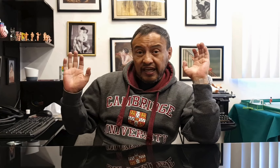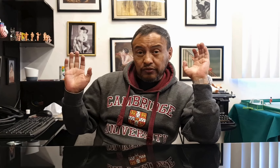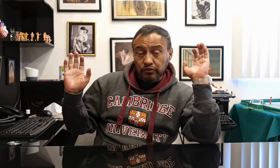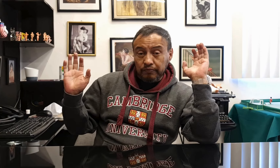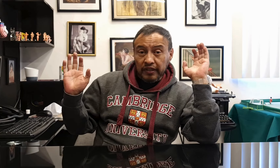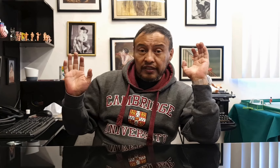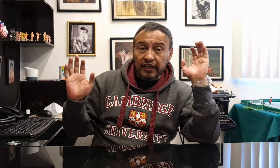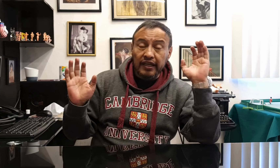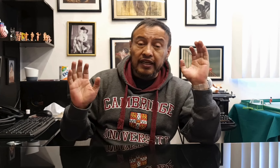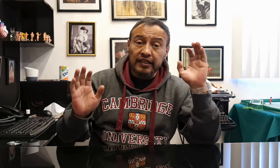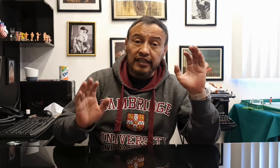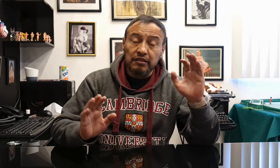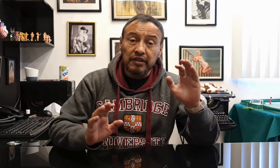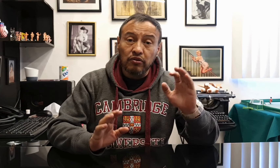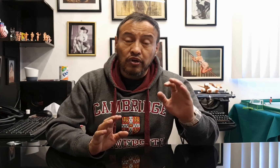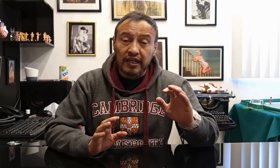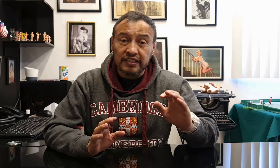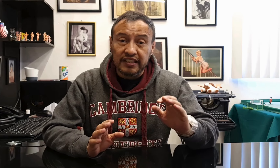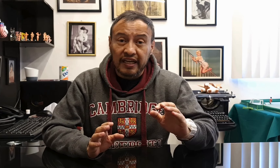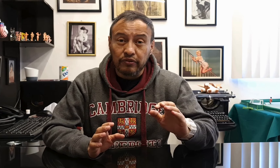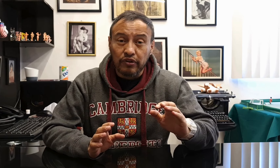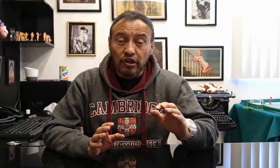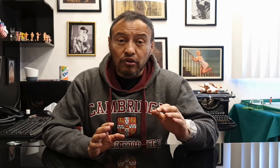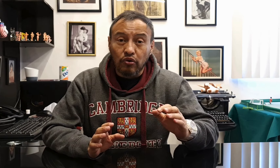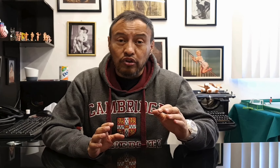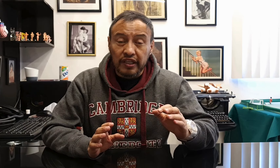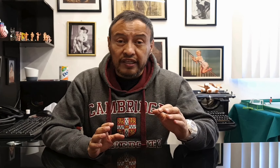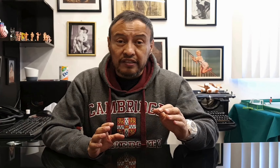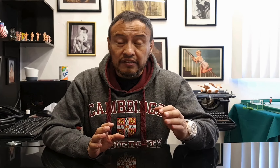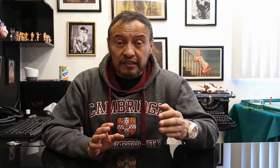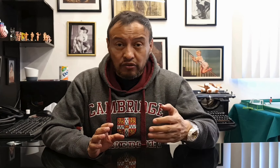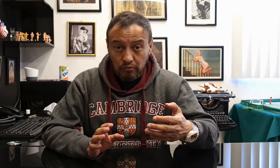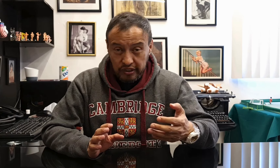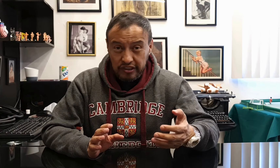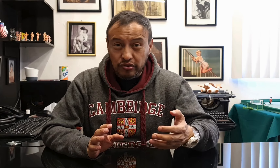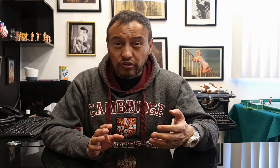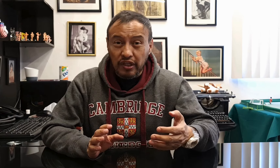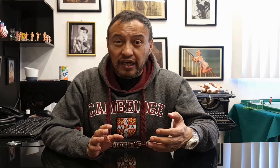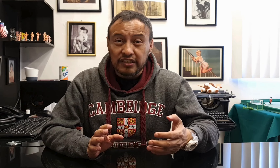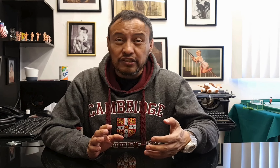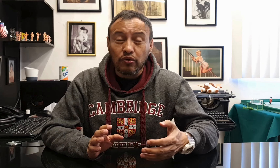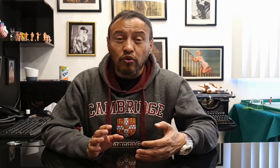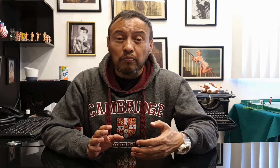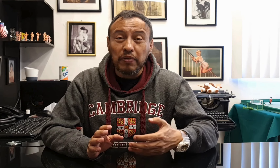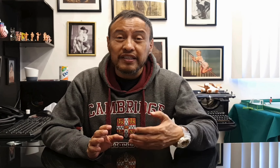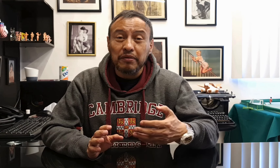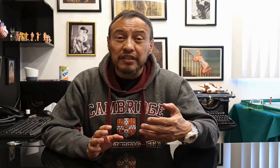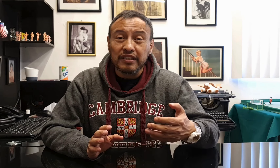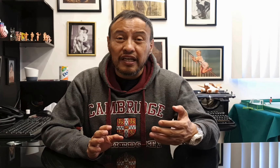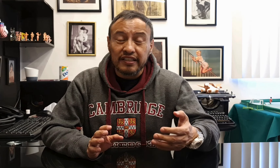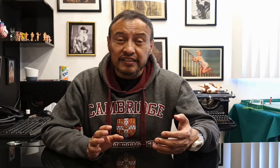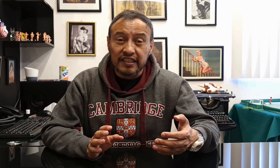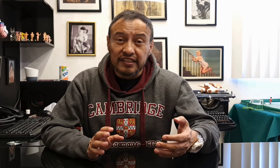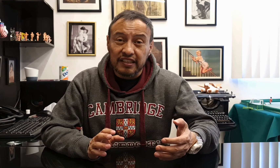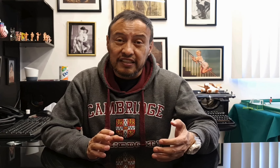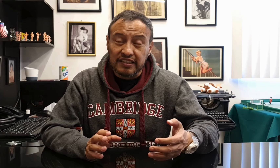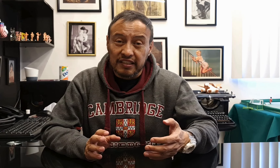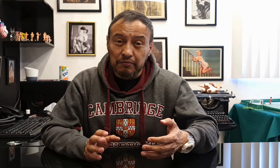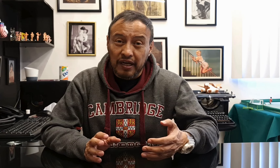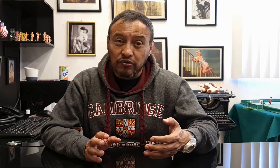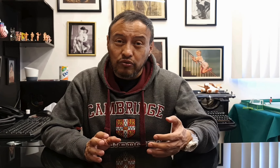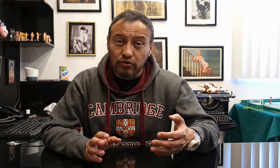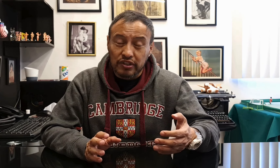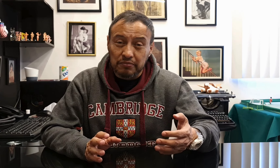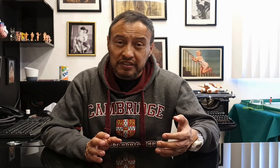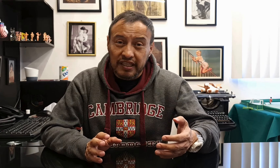ser aliado del crimen organizado, con quien, como he dicho, ha sido completamente aquiescente y,